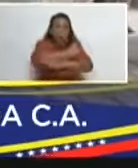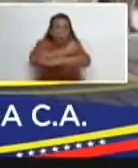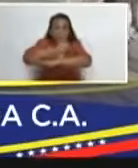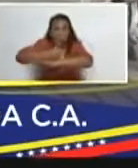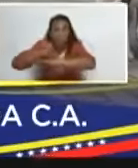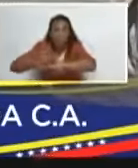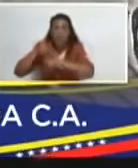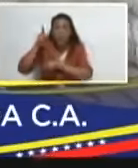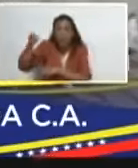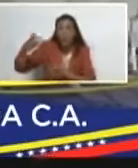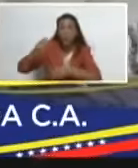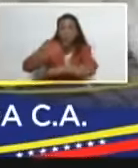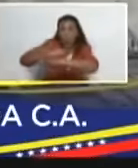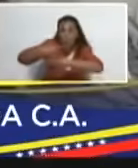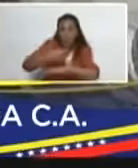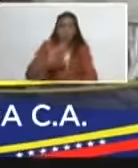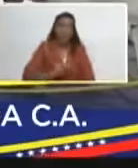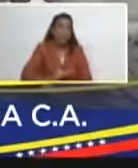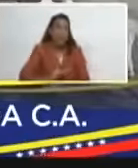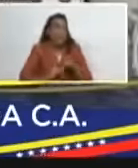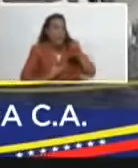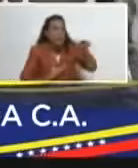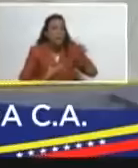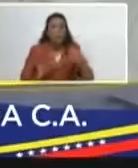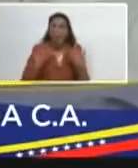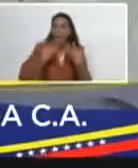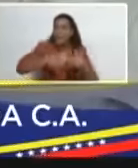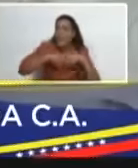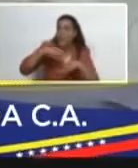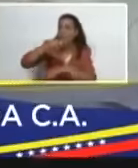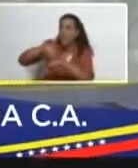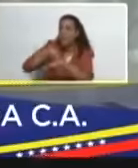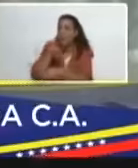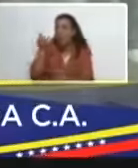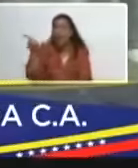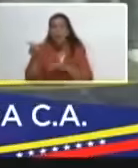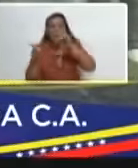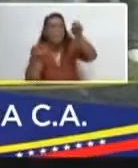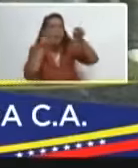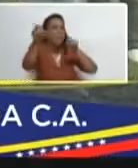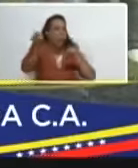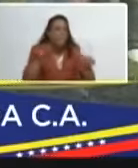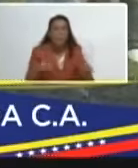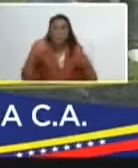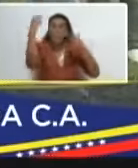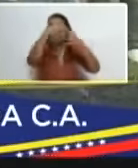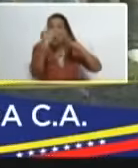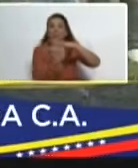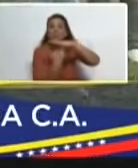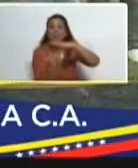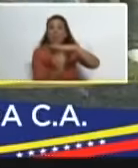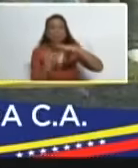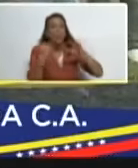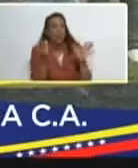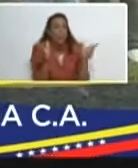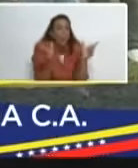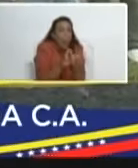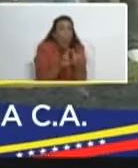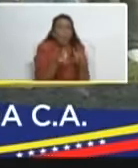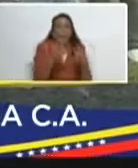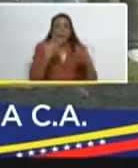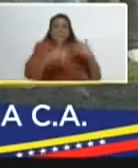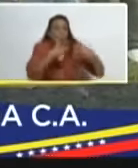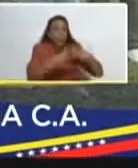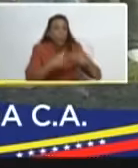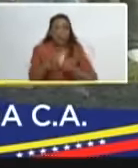con ustedes, con la alcaldesa, con el ministerio, con el INSAI, con los pequeños y medianos